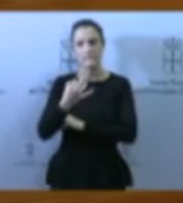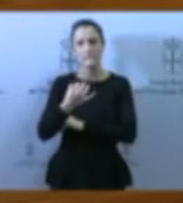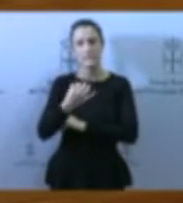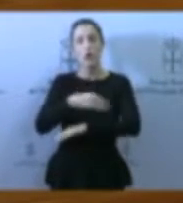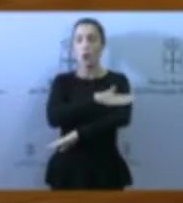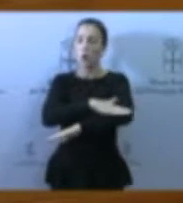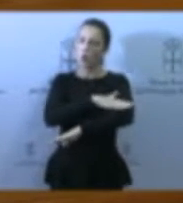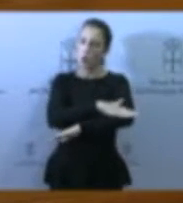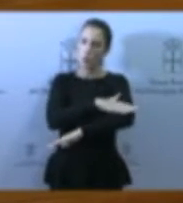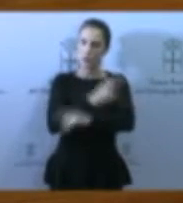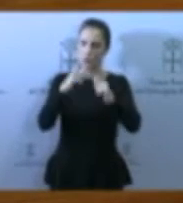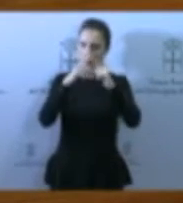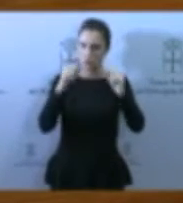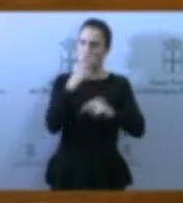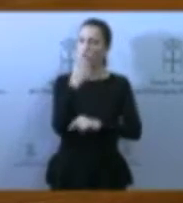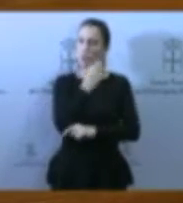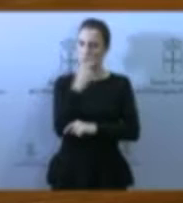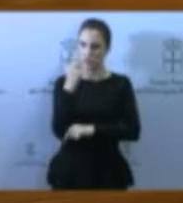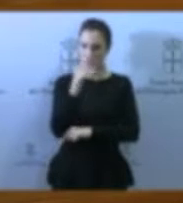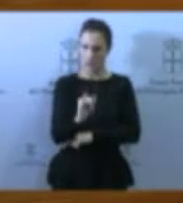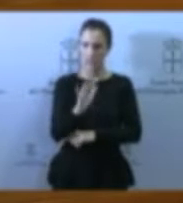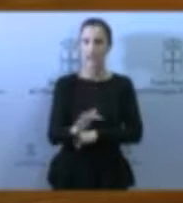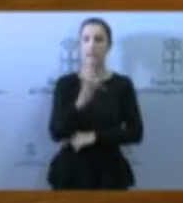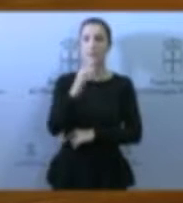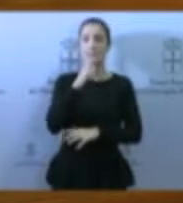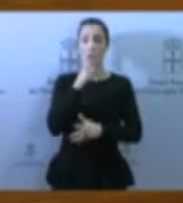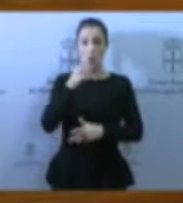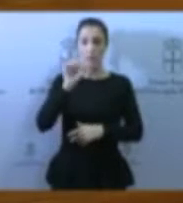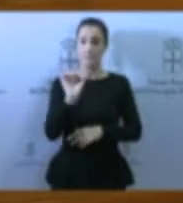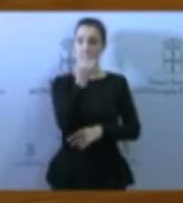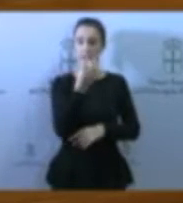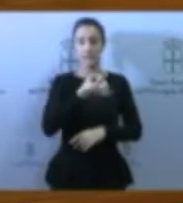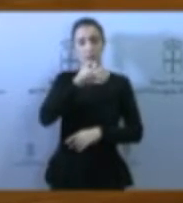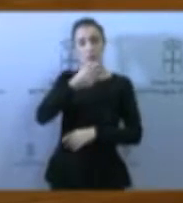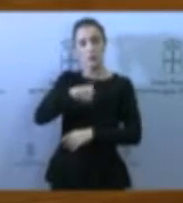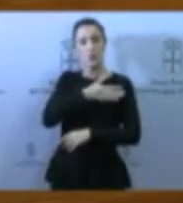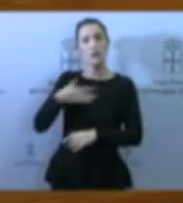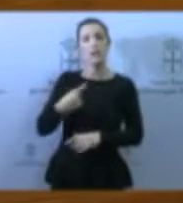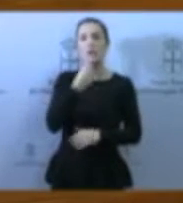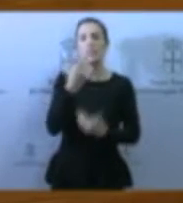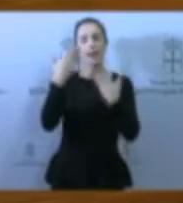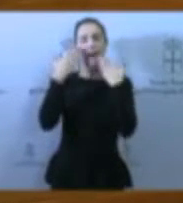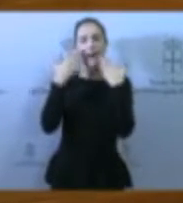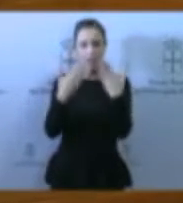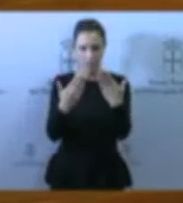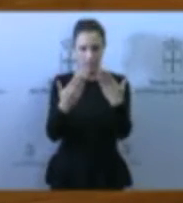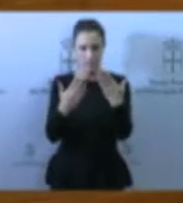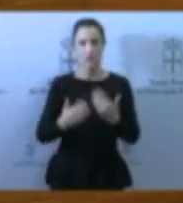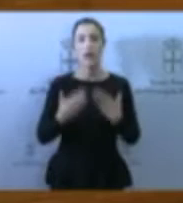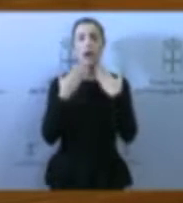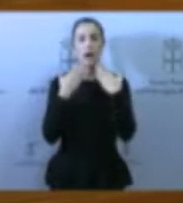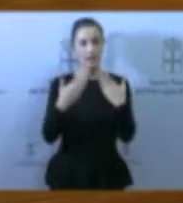Gobierno de Asturias. Y quiero, en esta primera intervención, también mostrar mi agradecimiento a todos los que